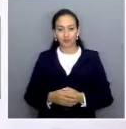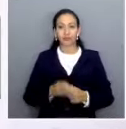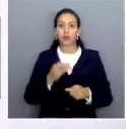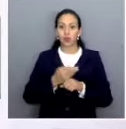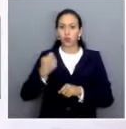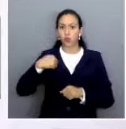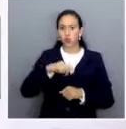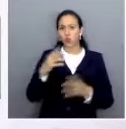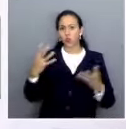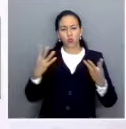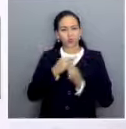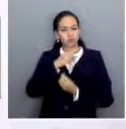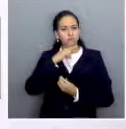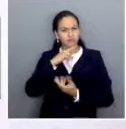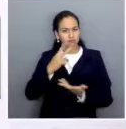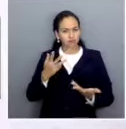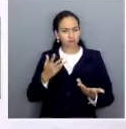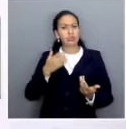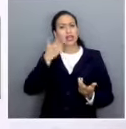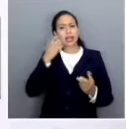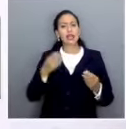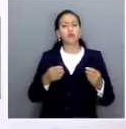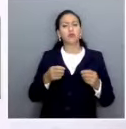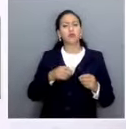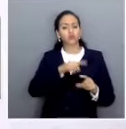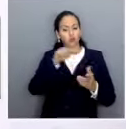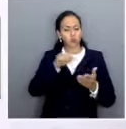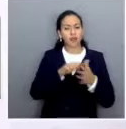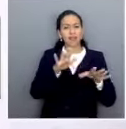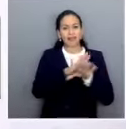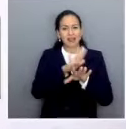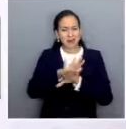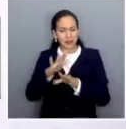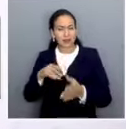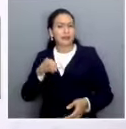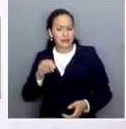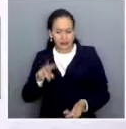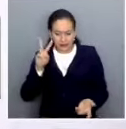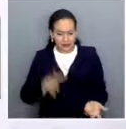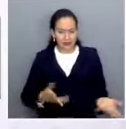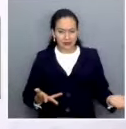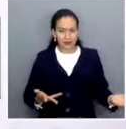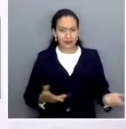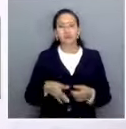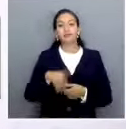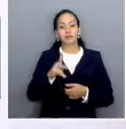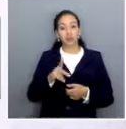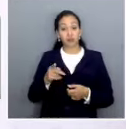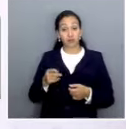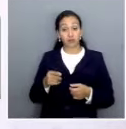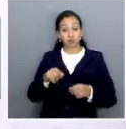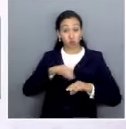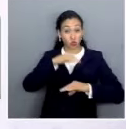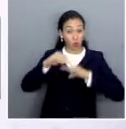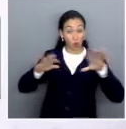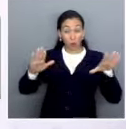sistema, pero no es el sistema en su conjunto. No podemos caer en la salida